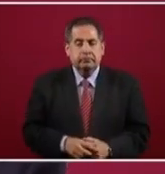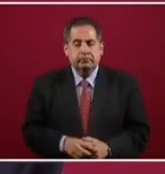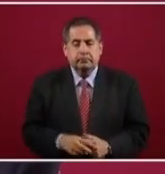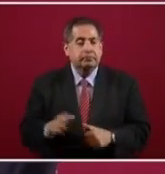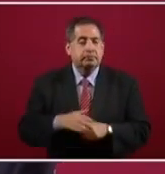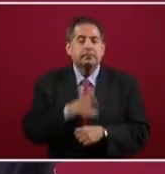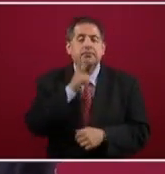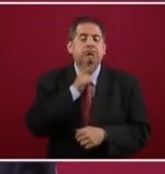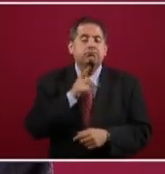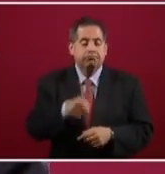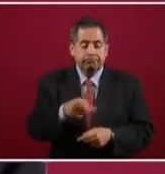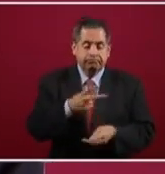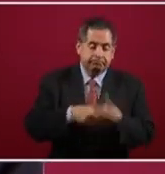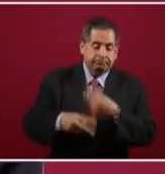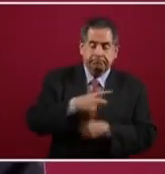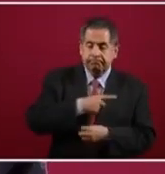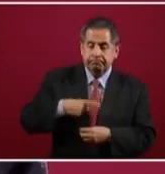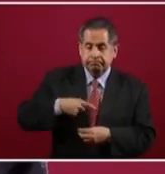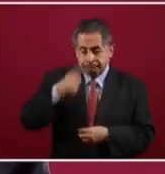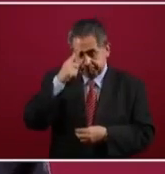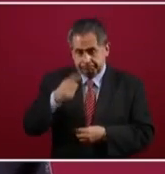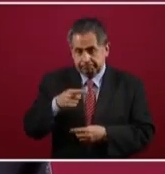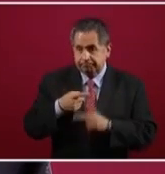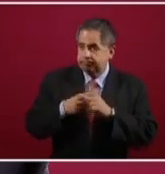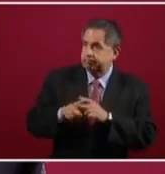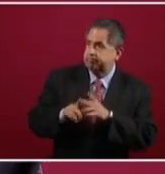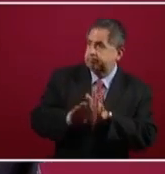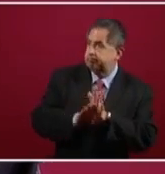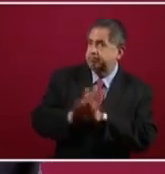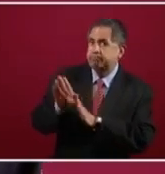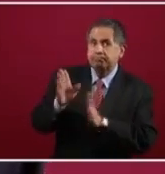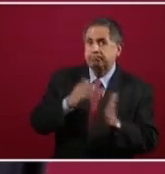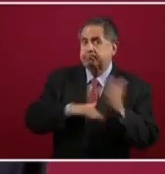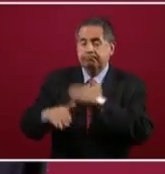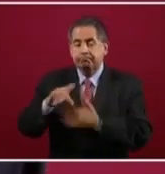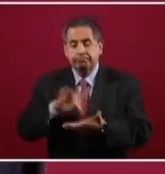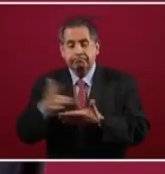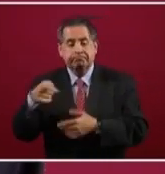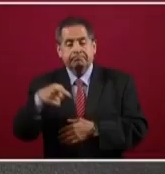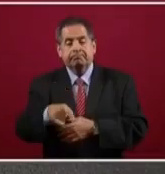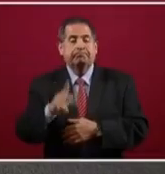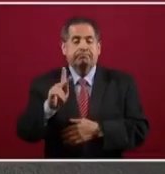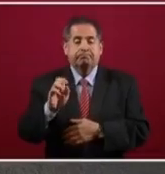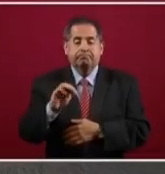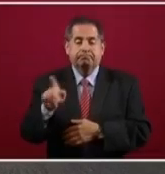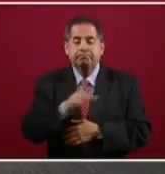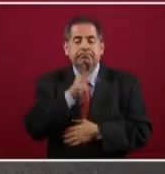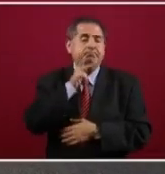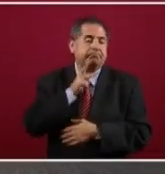Porque Pemex tiene que ser palanca del desarrollo nacional. Vamos a rescatar a Pemex